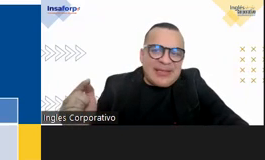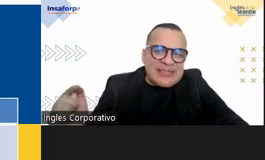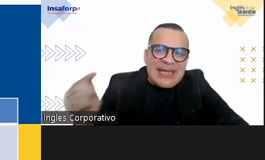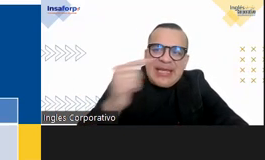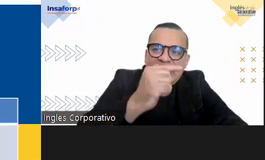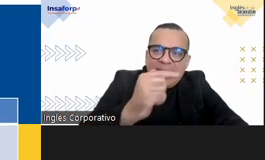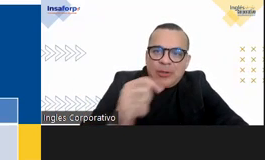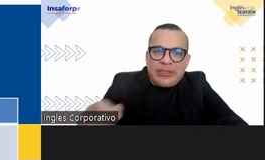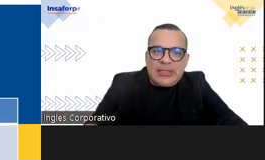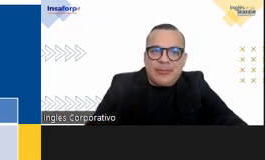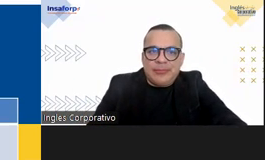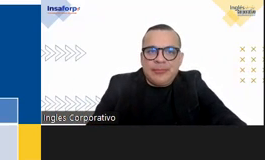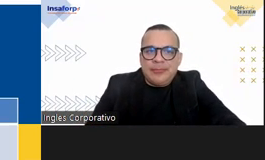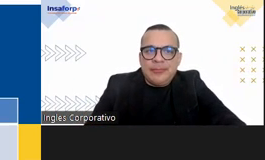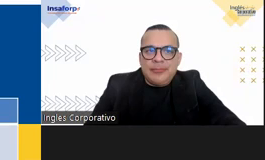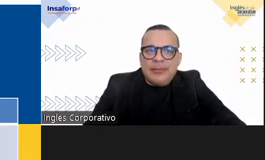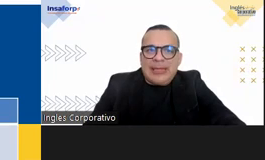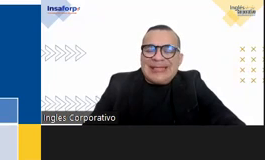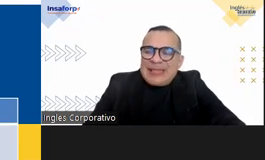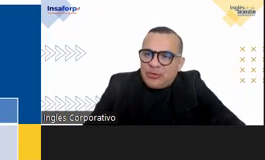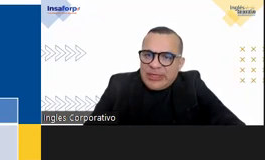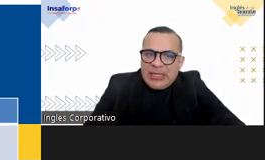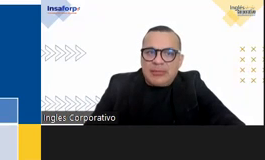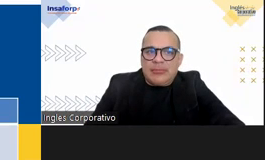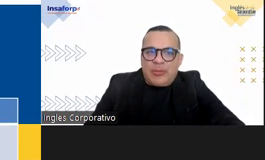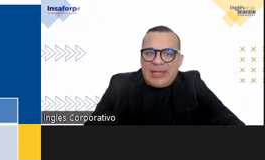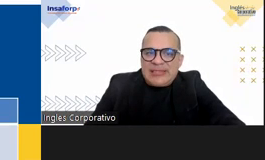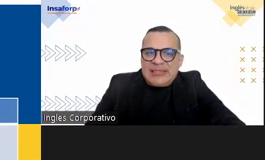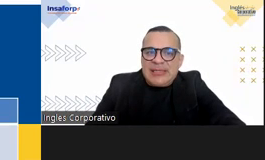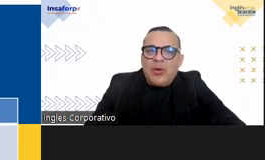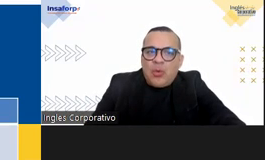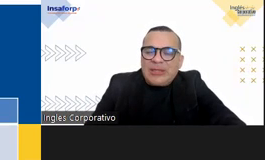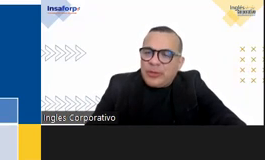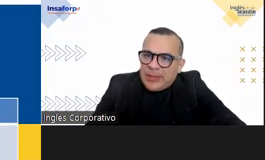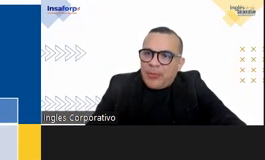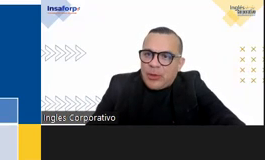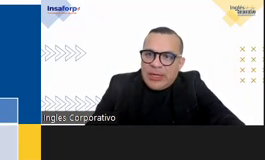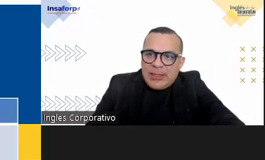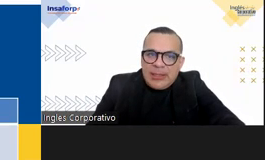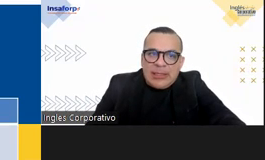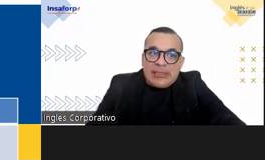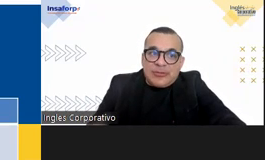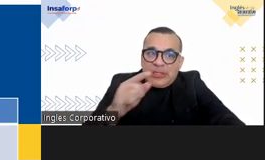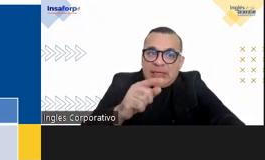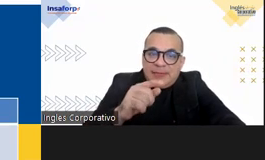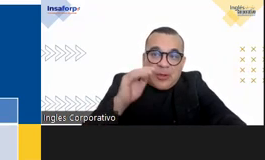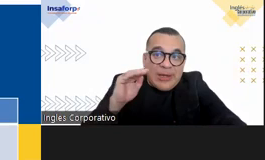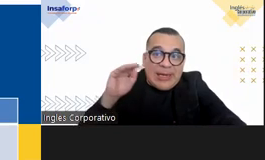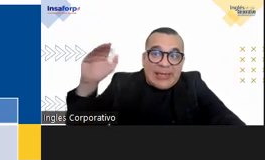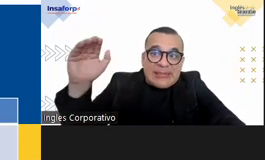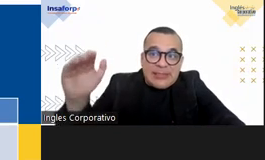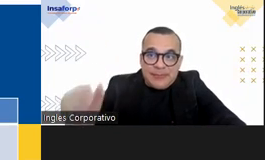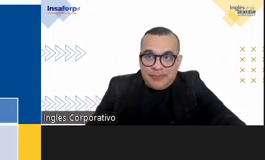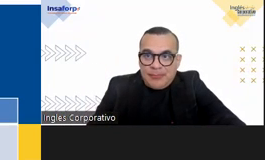Las metas están ligadas al objetivo. ¿Qué hacemos aquí? Vamos a decidir cuánto queremos mejorar. Y eso tiene que ver